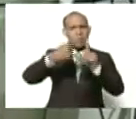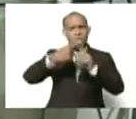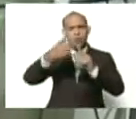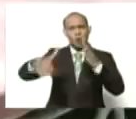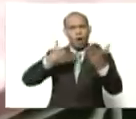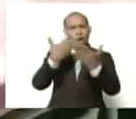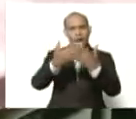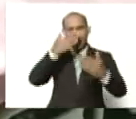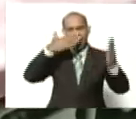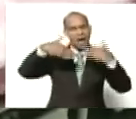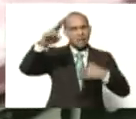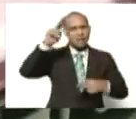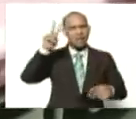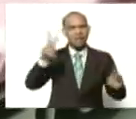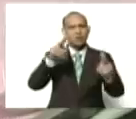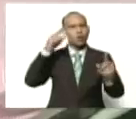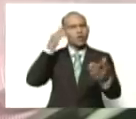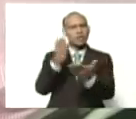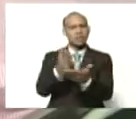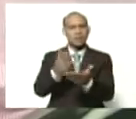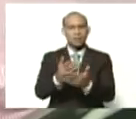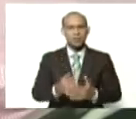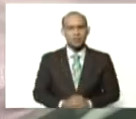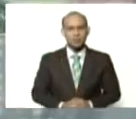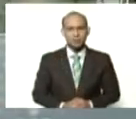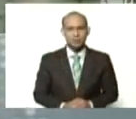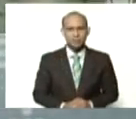la victoria siempre.